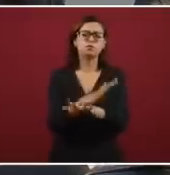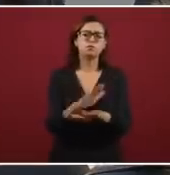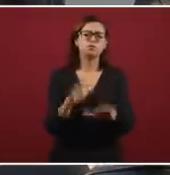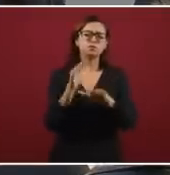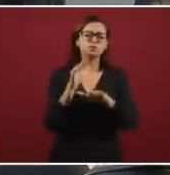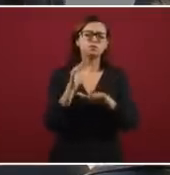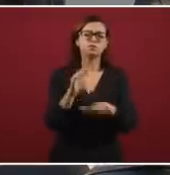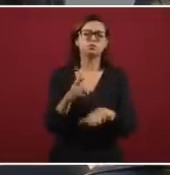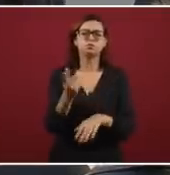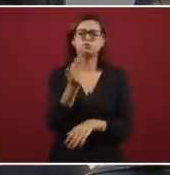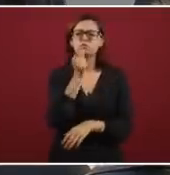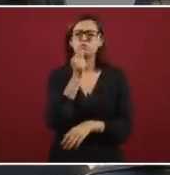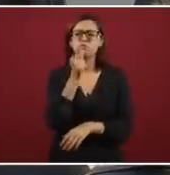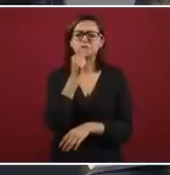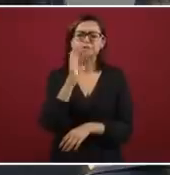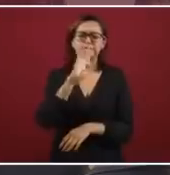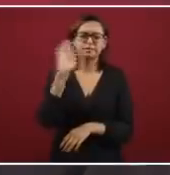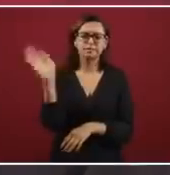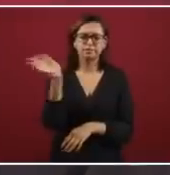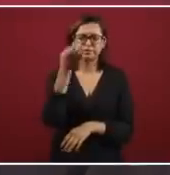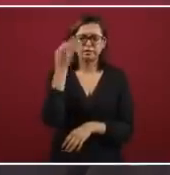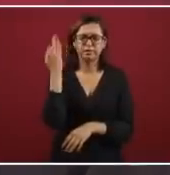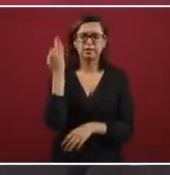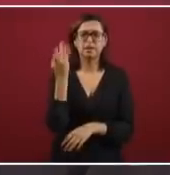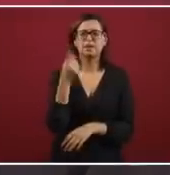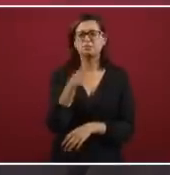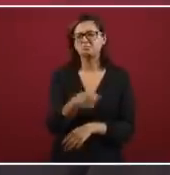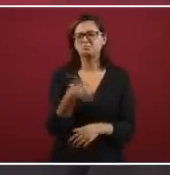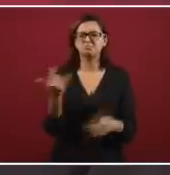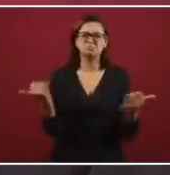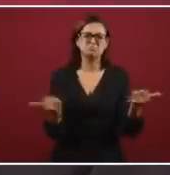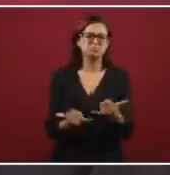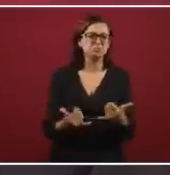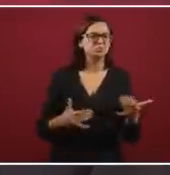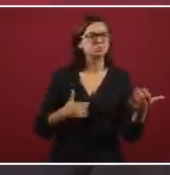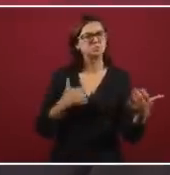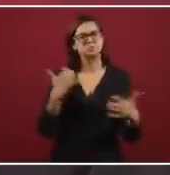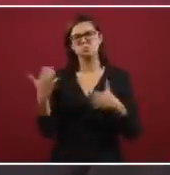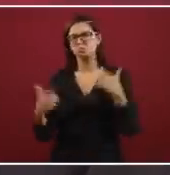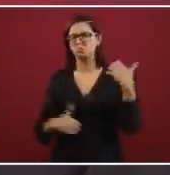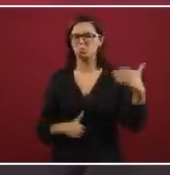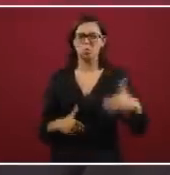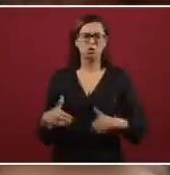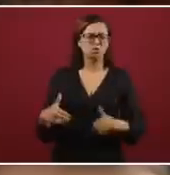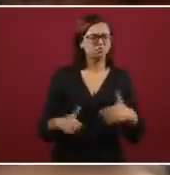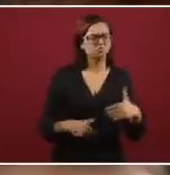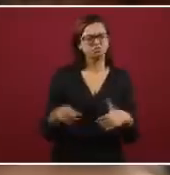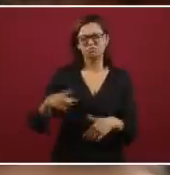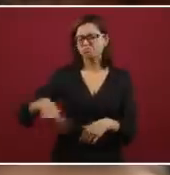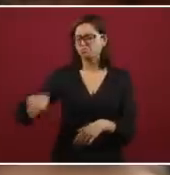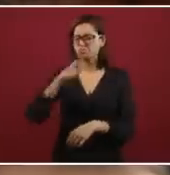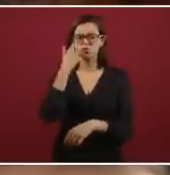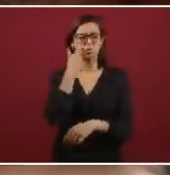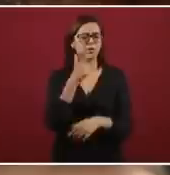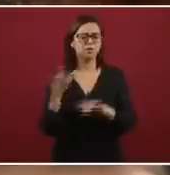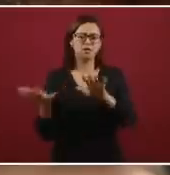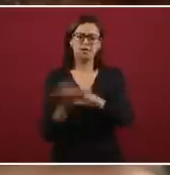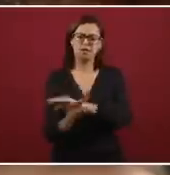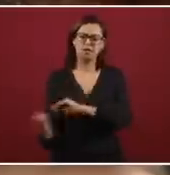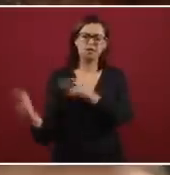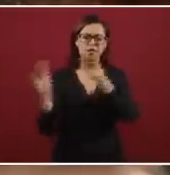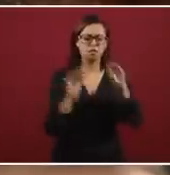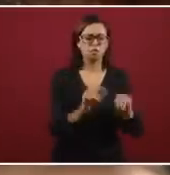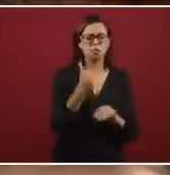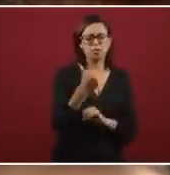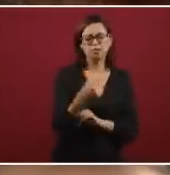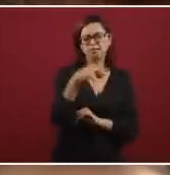estos policías federales que siguen inconformes, que dicen que están inconformes porque no quieren formar parte de la Guardia Nacional? Ya